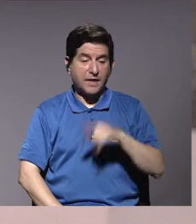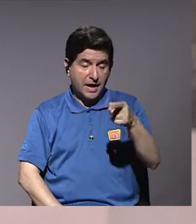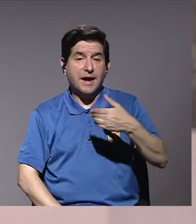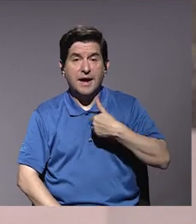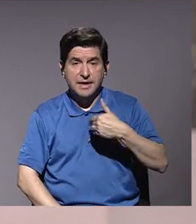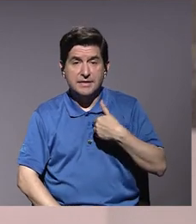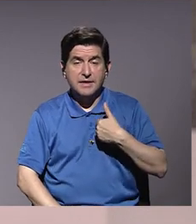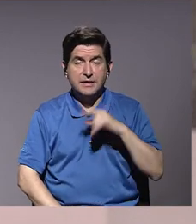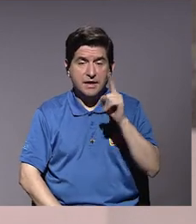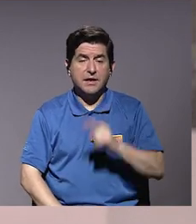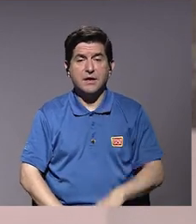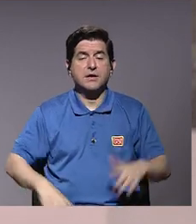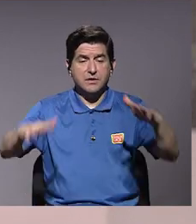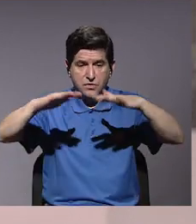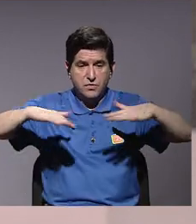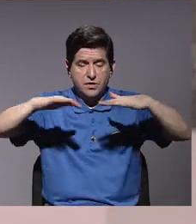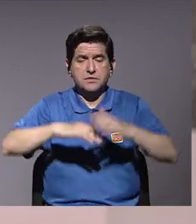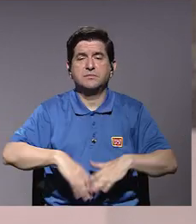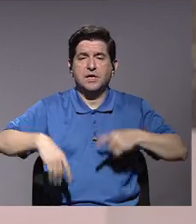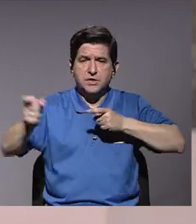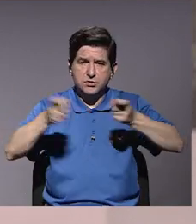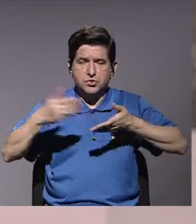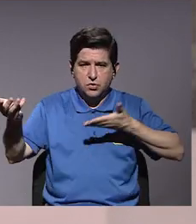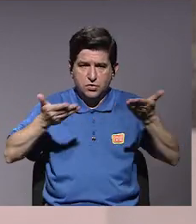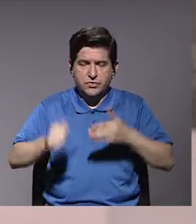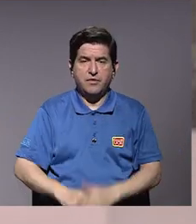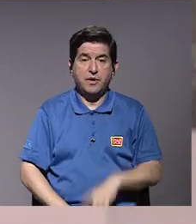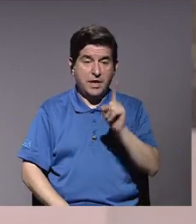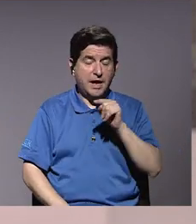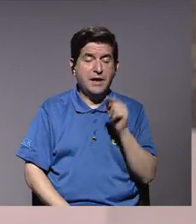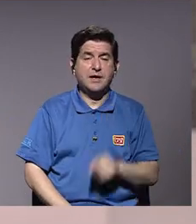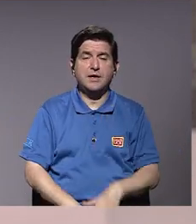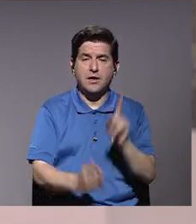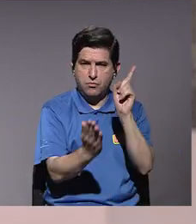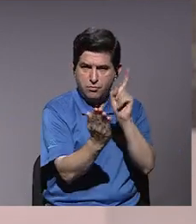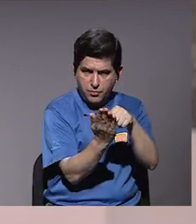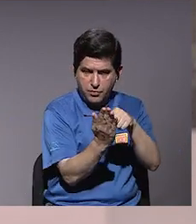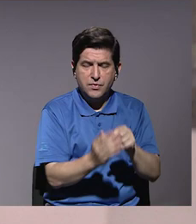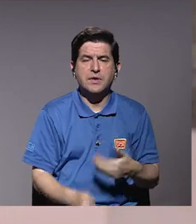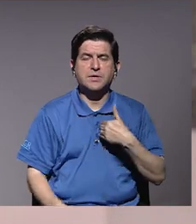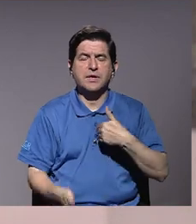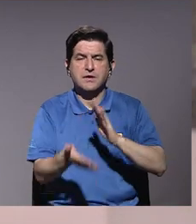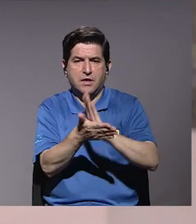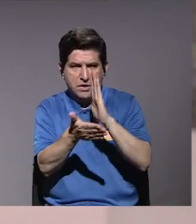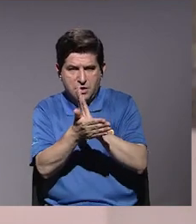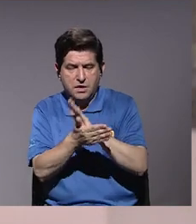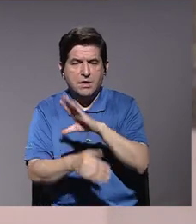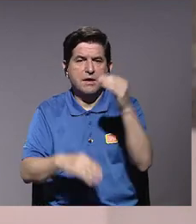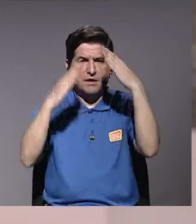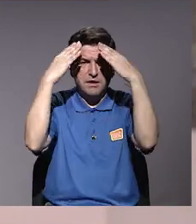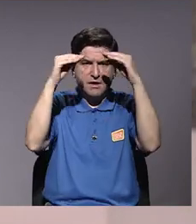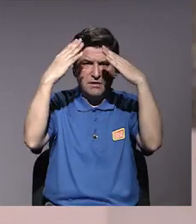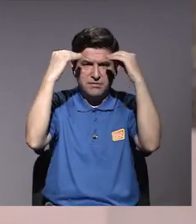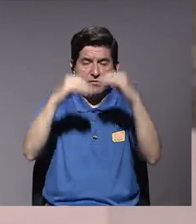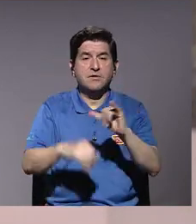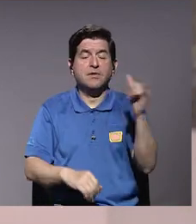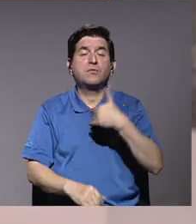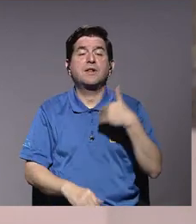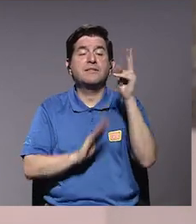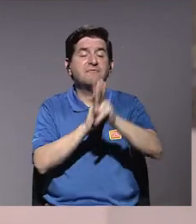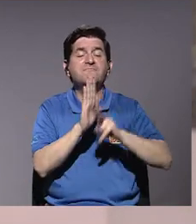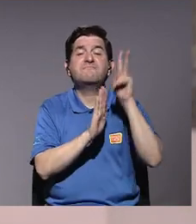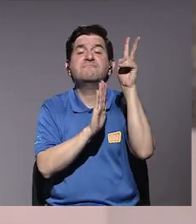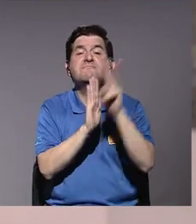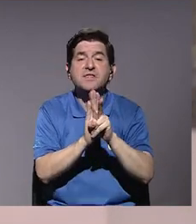www.ccss.sa.cr. Ahí tenemos un espacio en Contraloría de Servicios donde lo lleva un enlace, donde tenemos los brochures y tenemos información, incluso